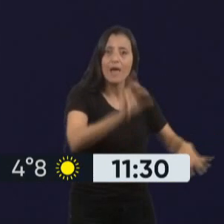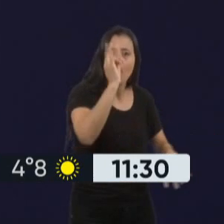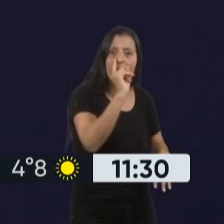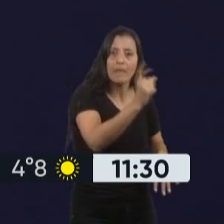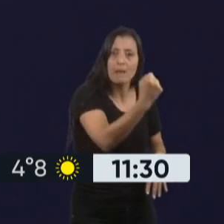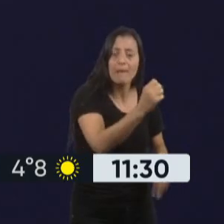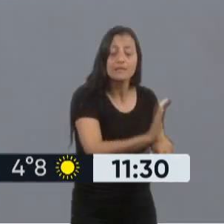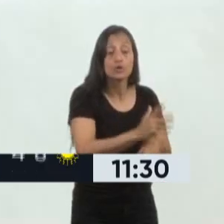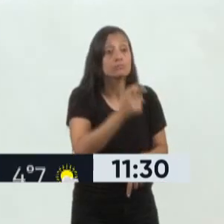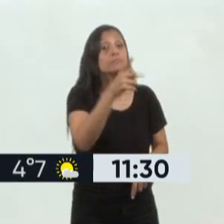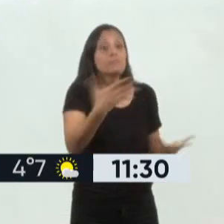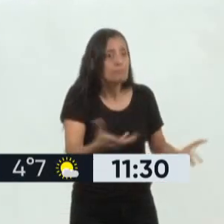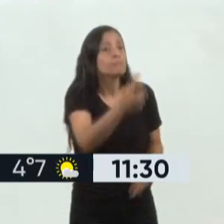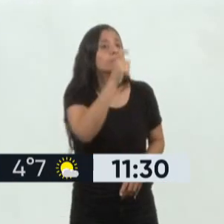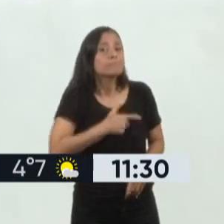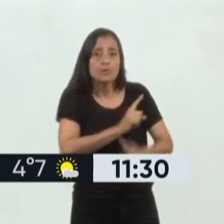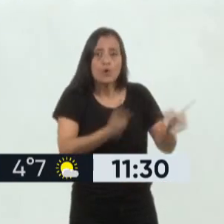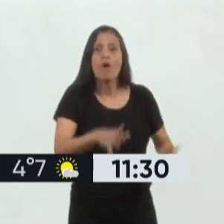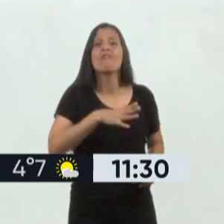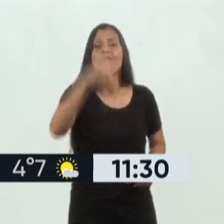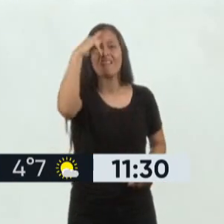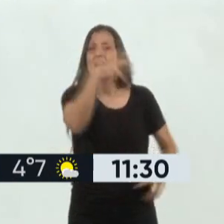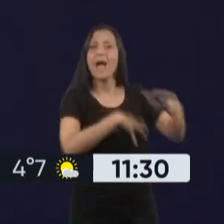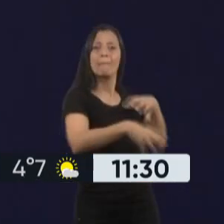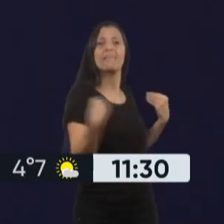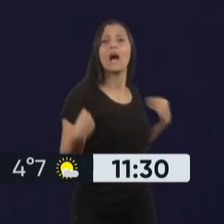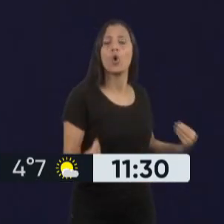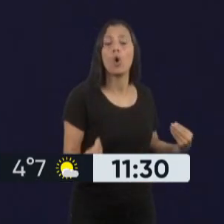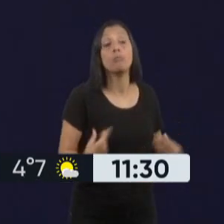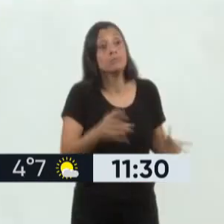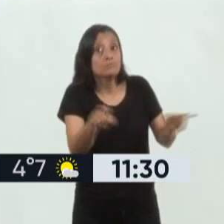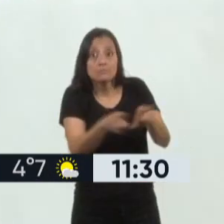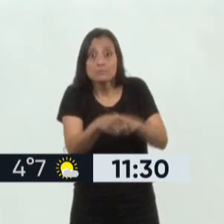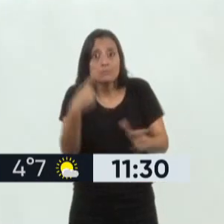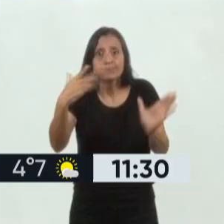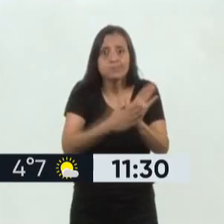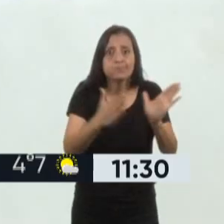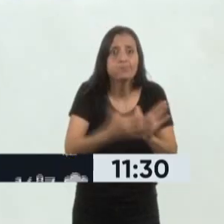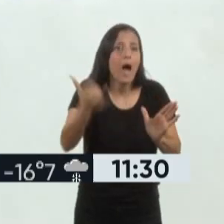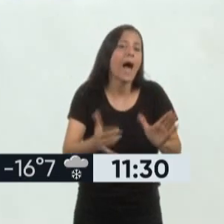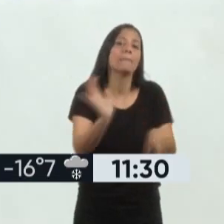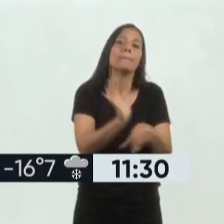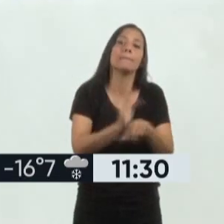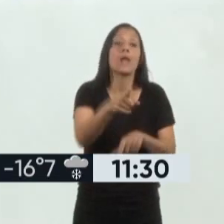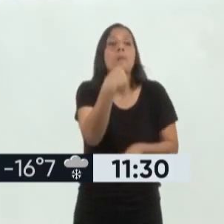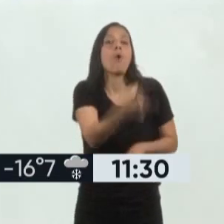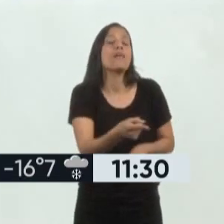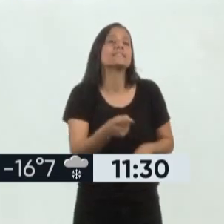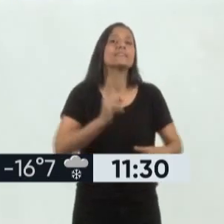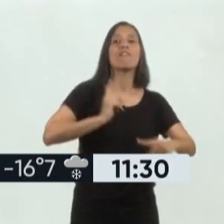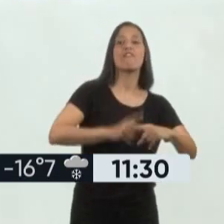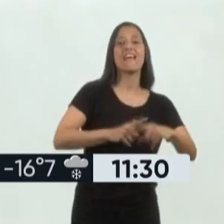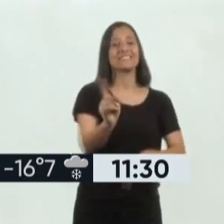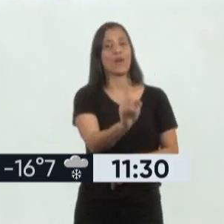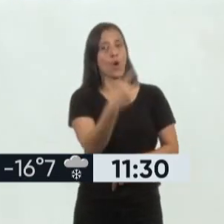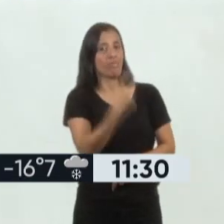falta de empatía? Justamente eso. Sí. Celebrar, hay un gobierno- celebrar, independientemente que digas que fue una celebración o no, porque